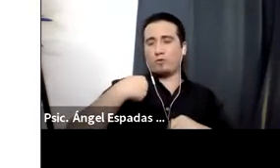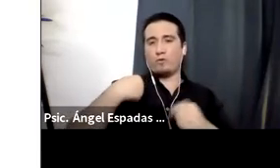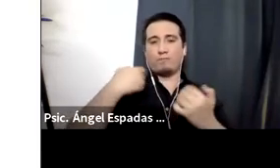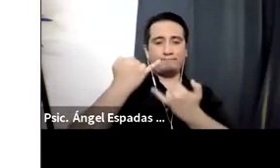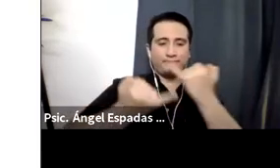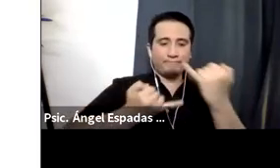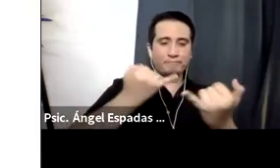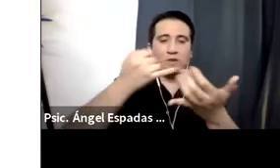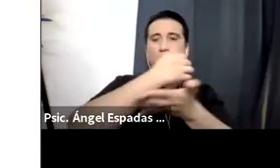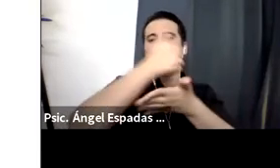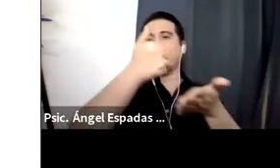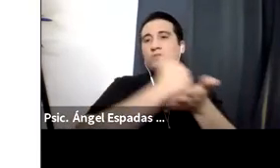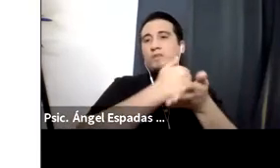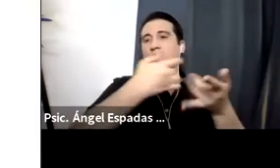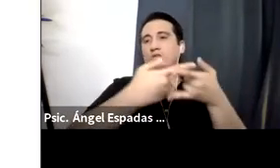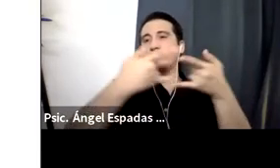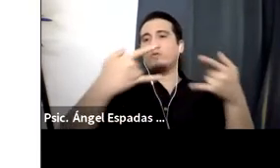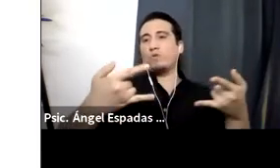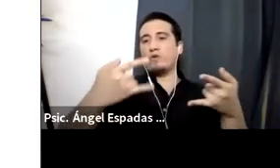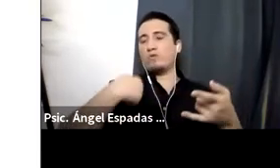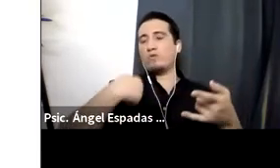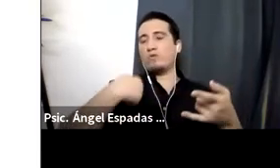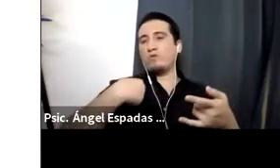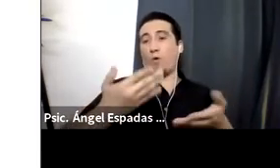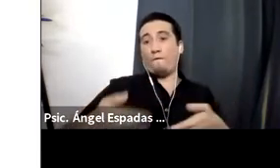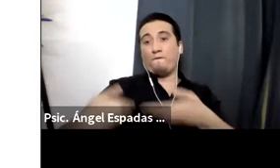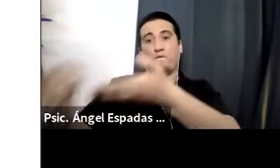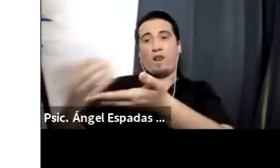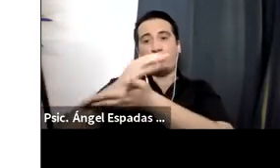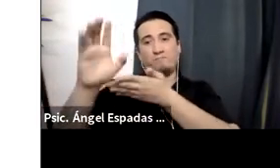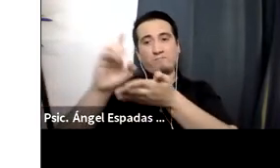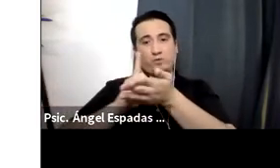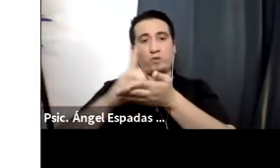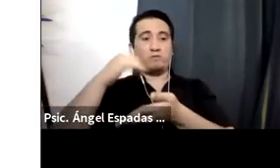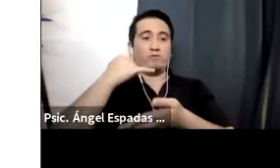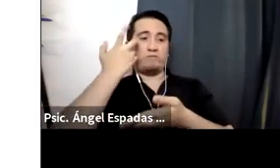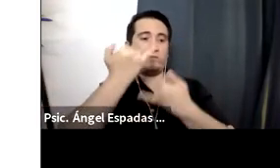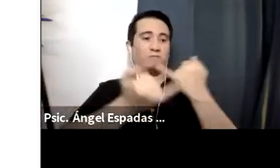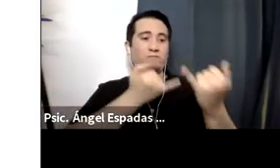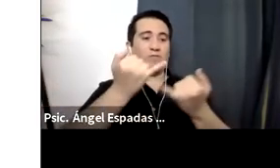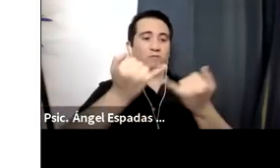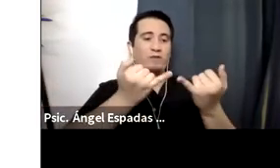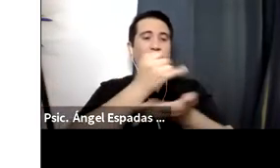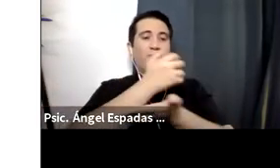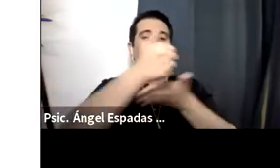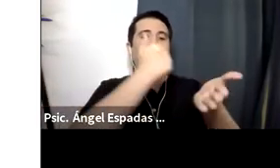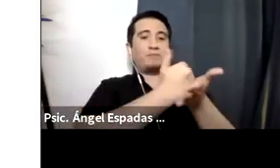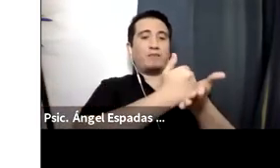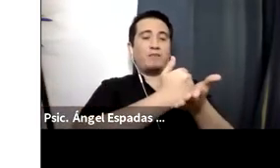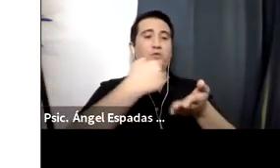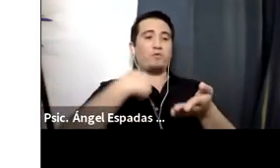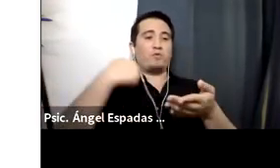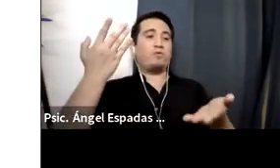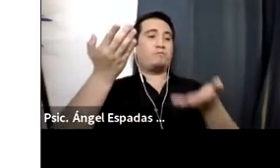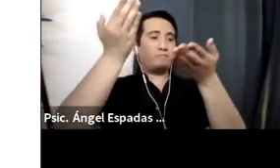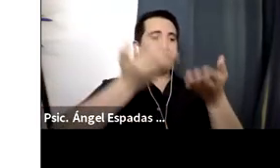histórico si yo vivo a las afueras de la ciudad, a lo mejor voy a llegar en un transporte público y ya que llegue